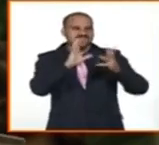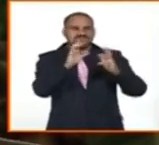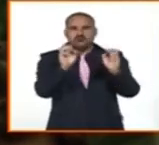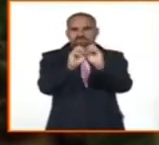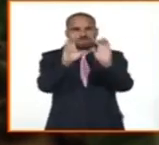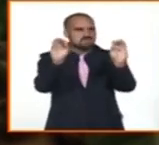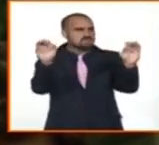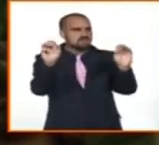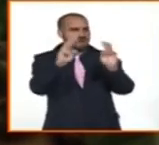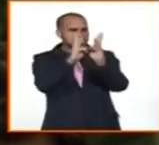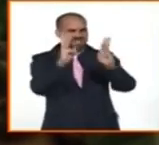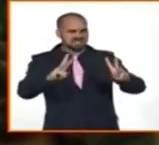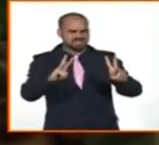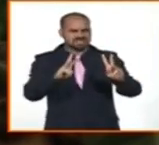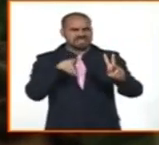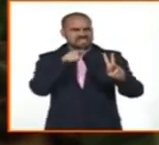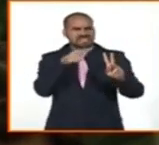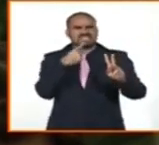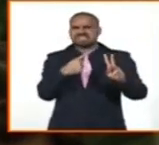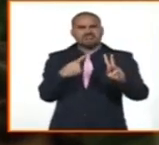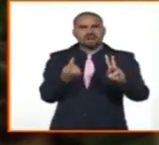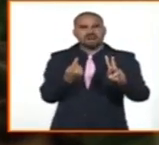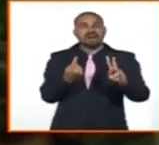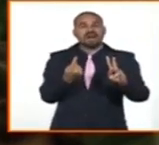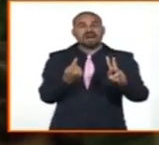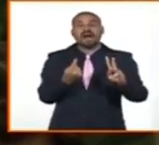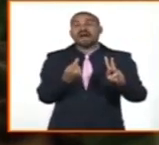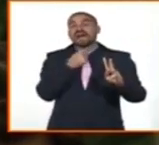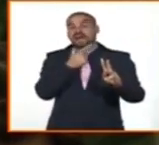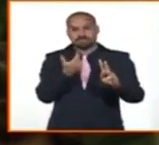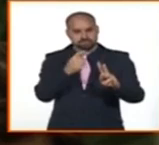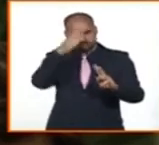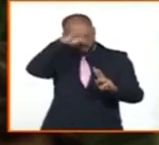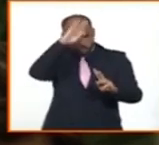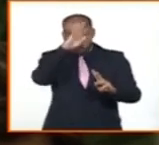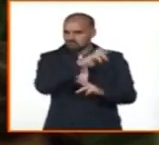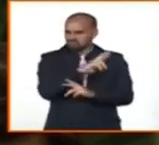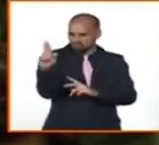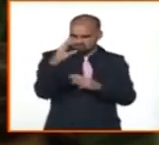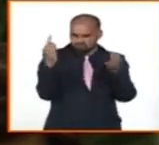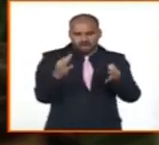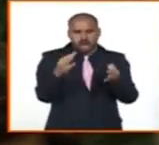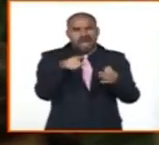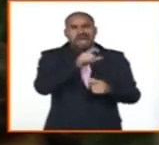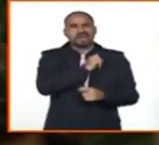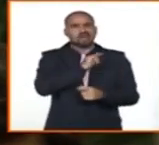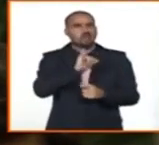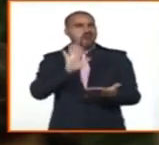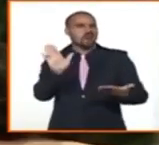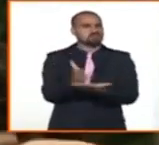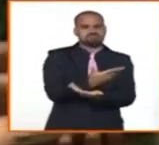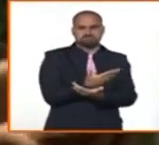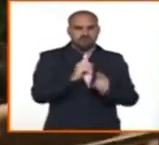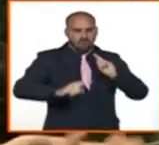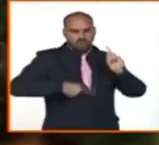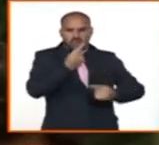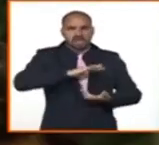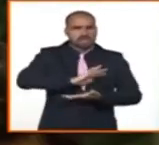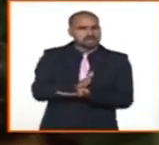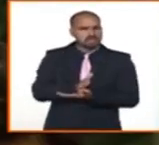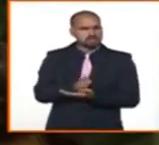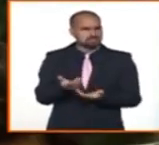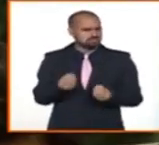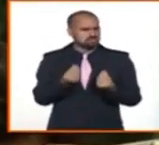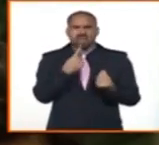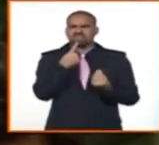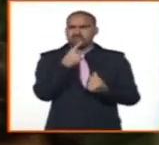era volcar una Cuba que mucha gente no veía, es la Cuba que se reencontraba la Cuba que vive todos los días. La gente va a trabajar y pasea por el